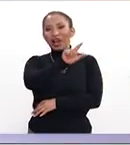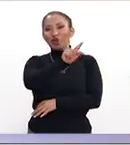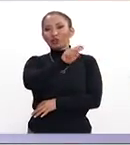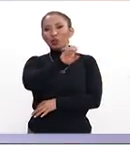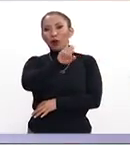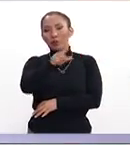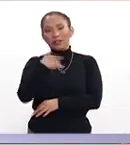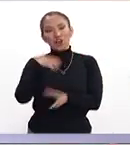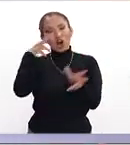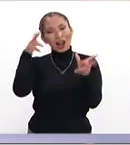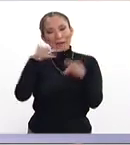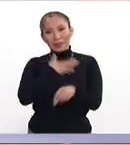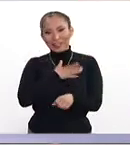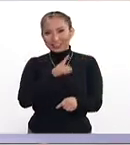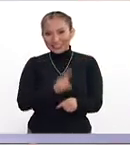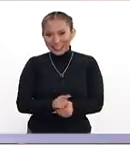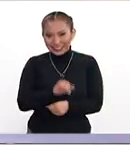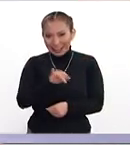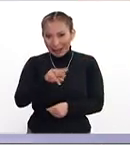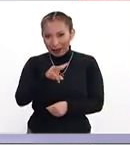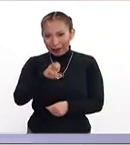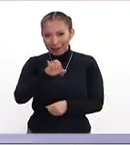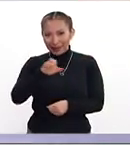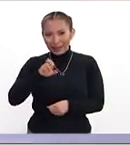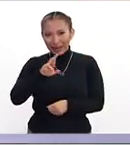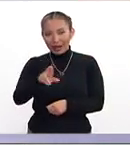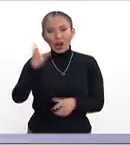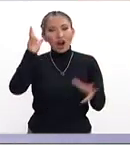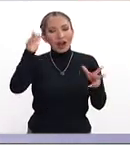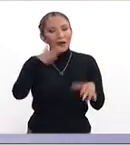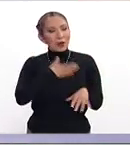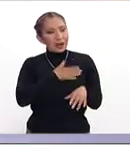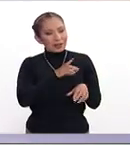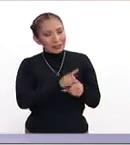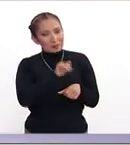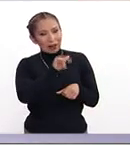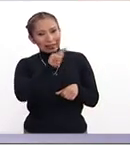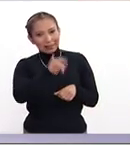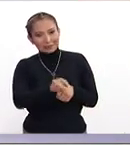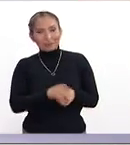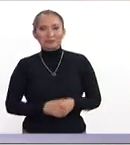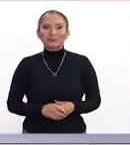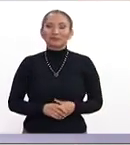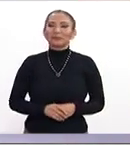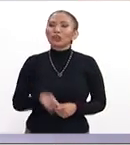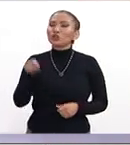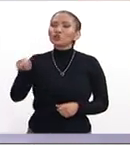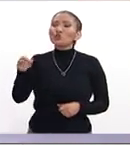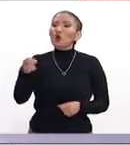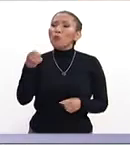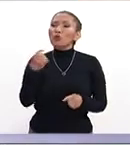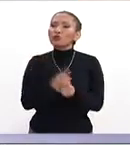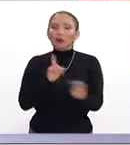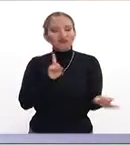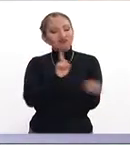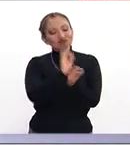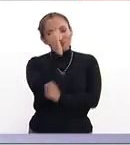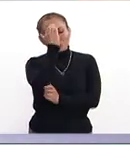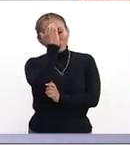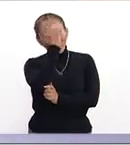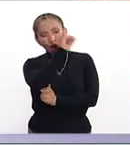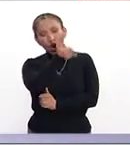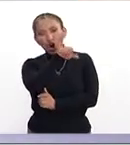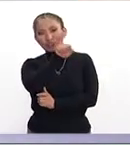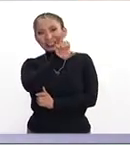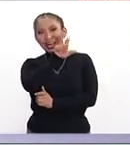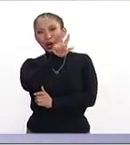Javier, qué gusto saludarte. Muy buenos días, Javier. Hola, buenos días, Pati. Tuviste la oportunidad de conocer a José